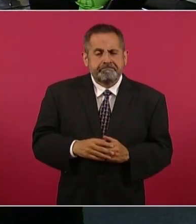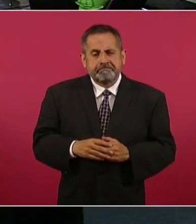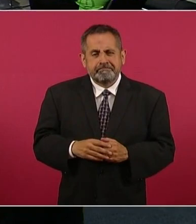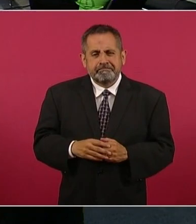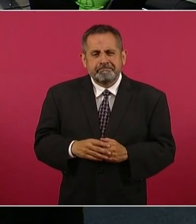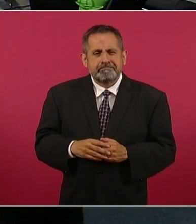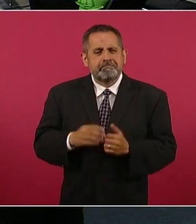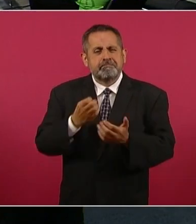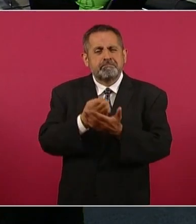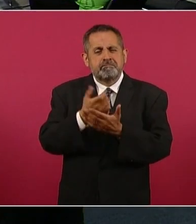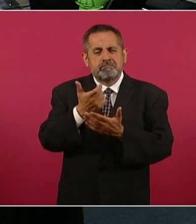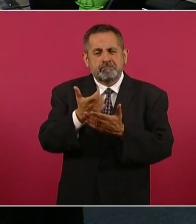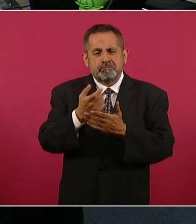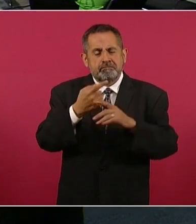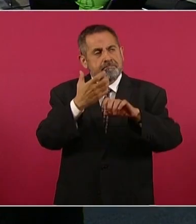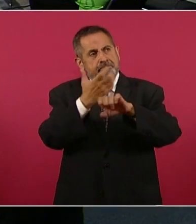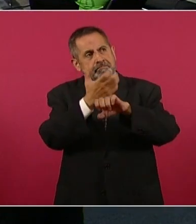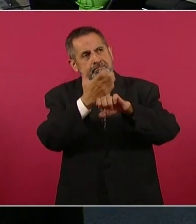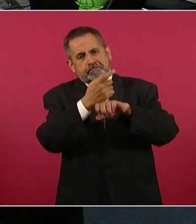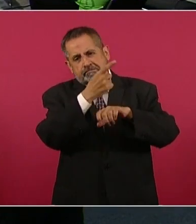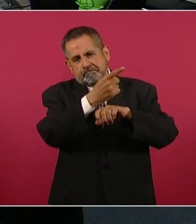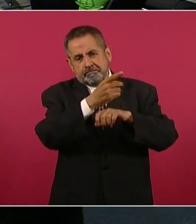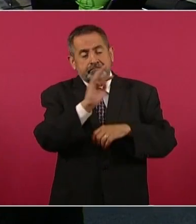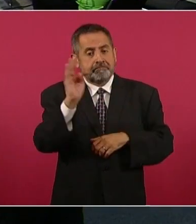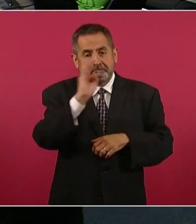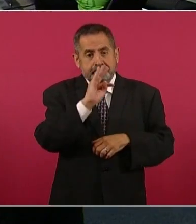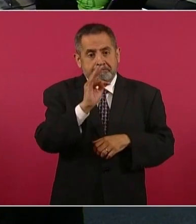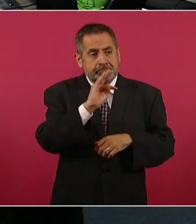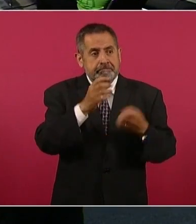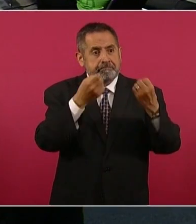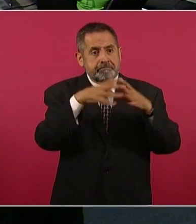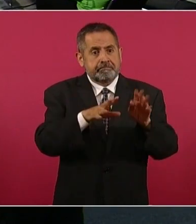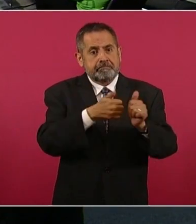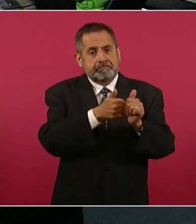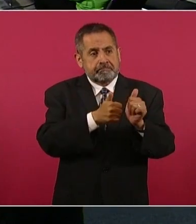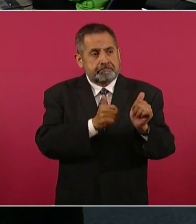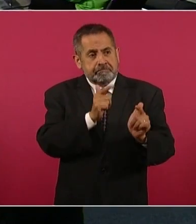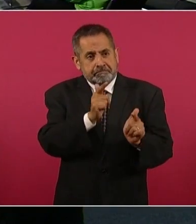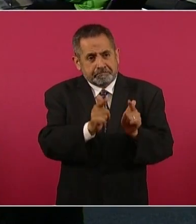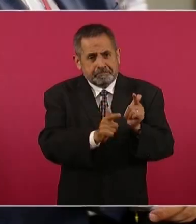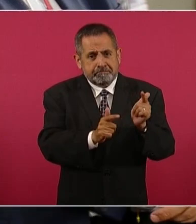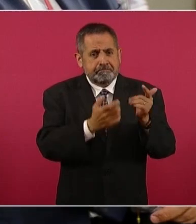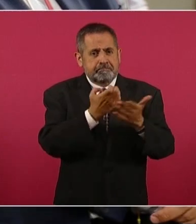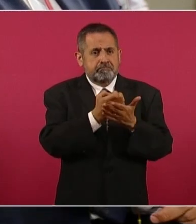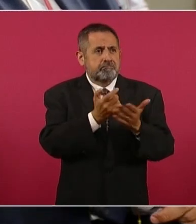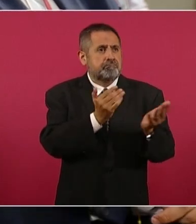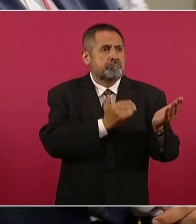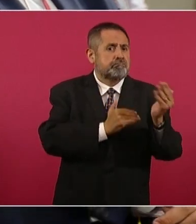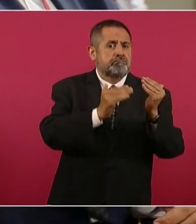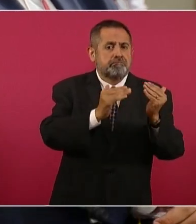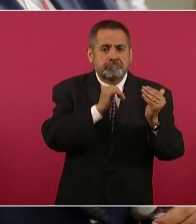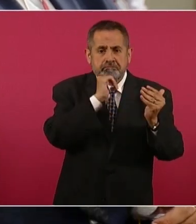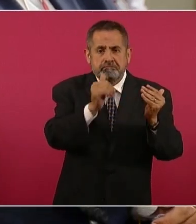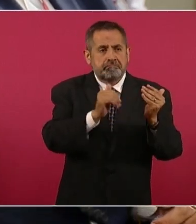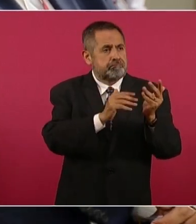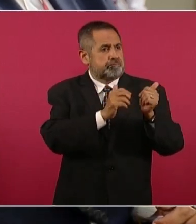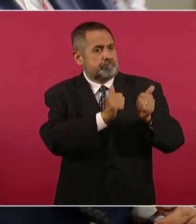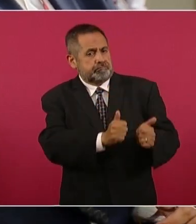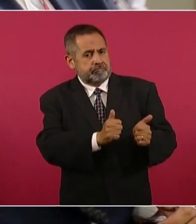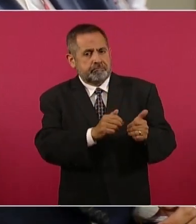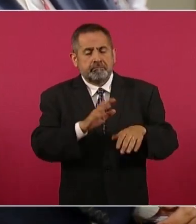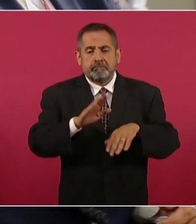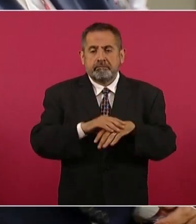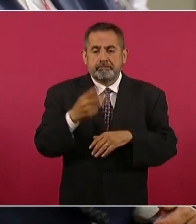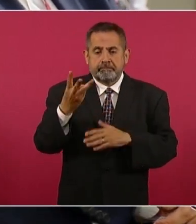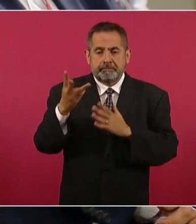la economía de los Estados Unidos puede entrar en recesión, ya sea porque en el primer